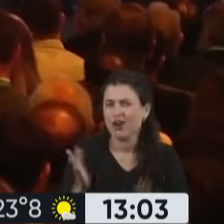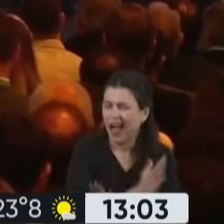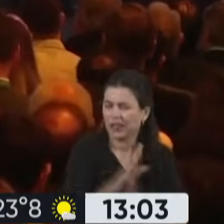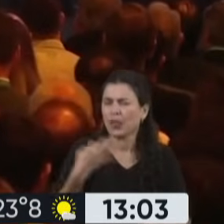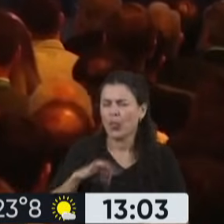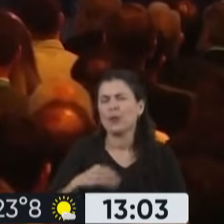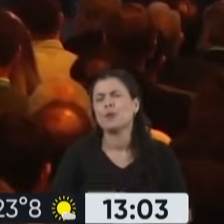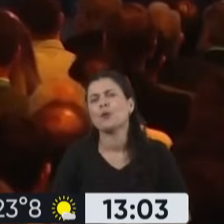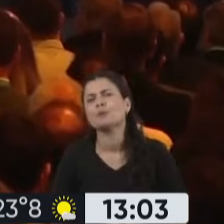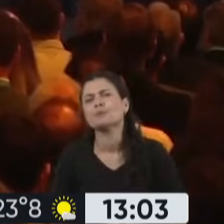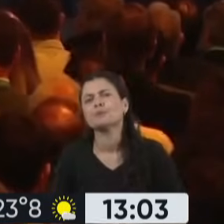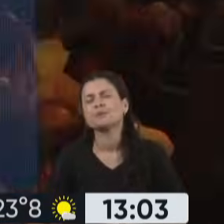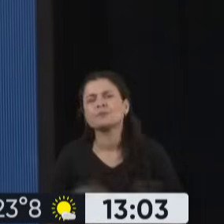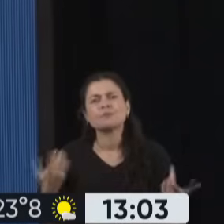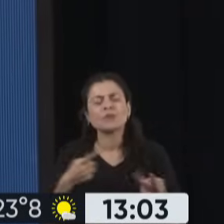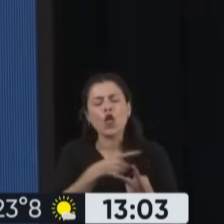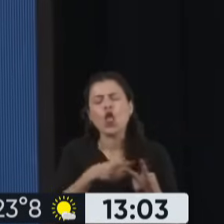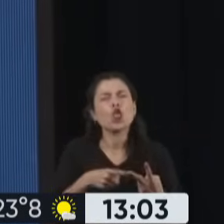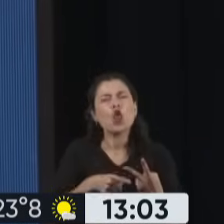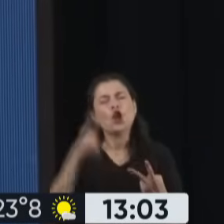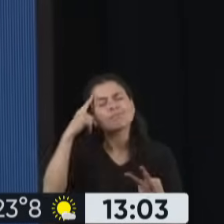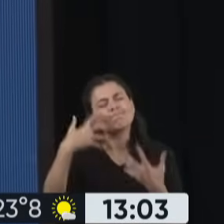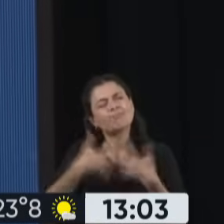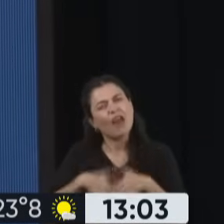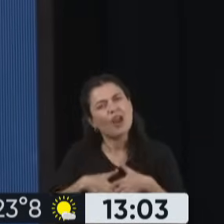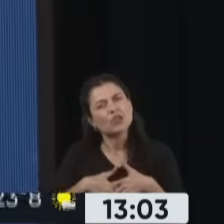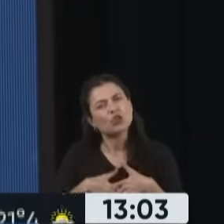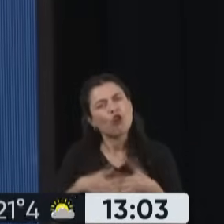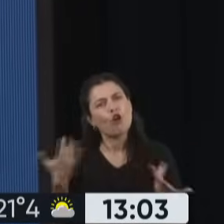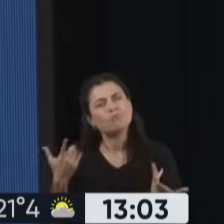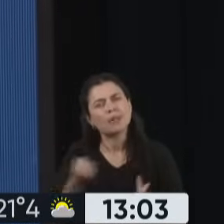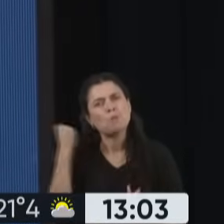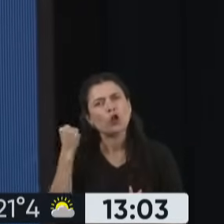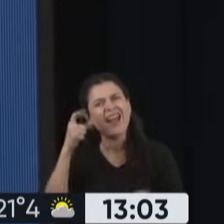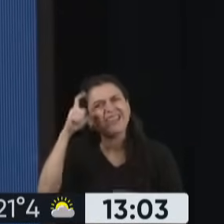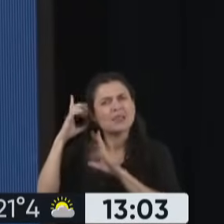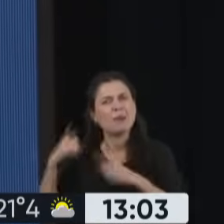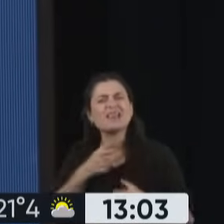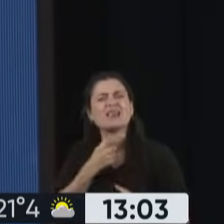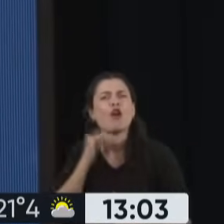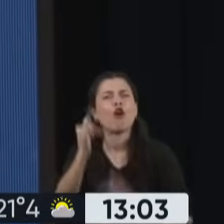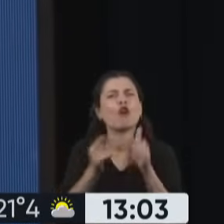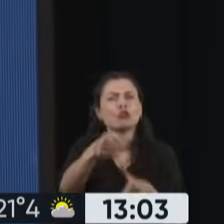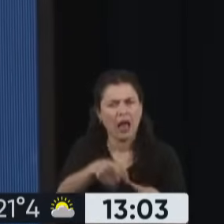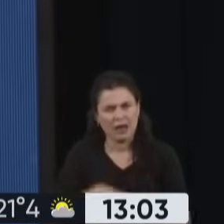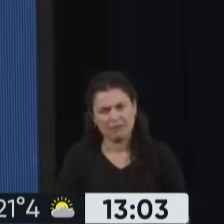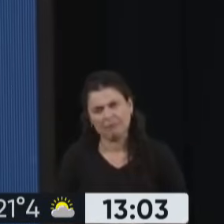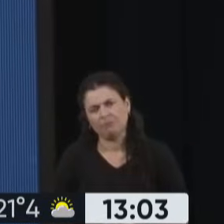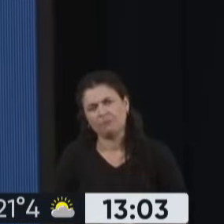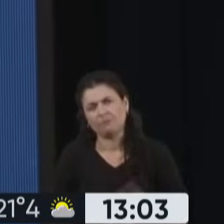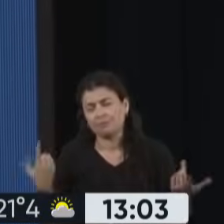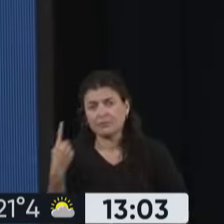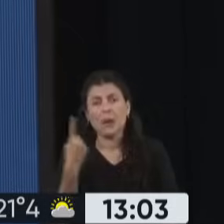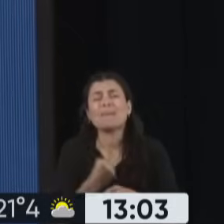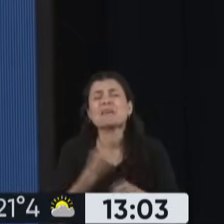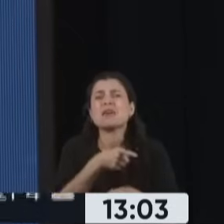hay dos reflexiones que para la charla, para mí, son muy importantes. Una